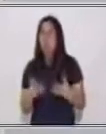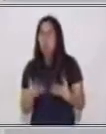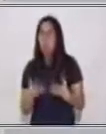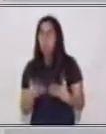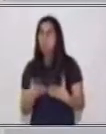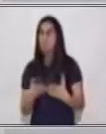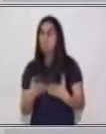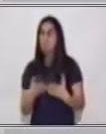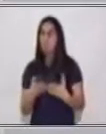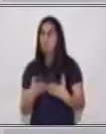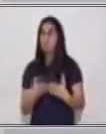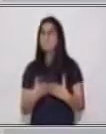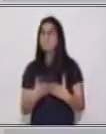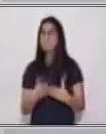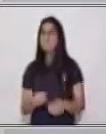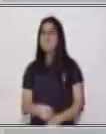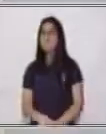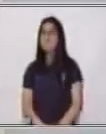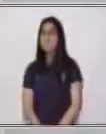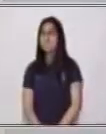especiales, indica que